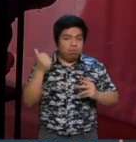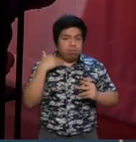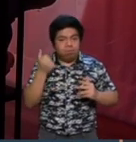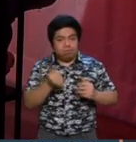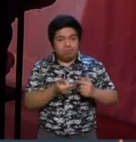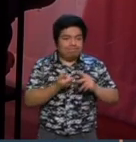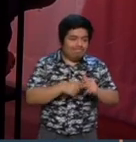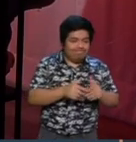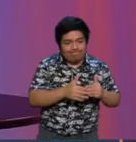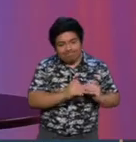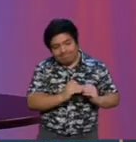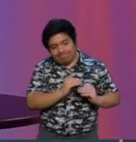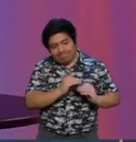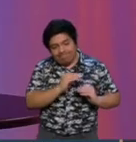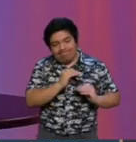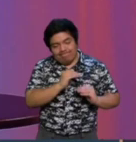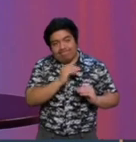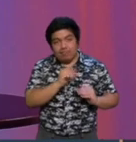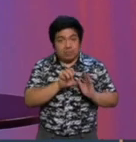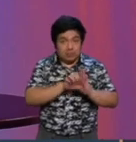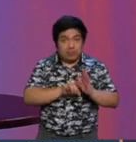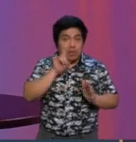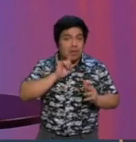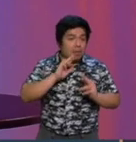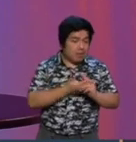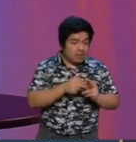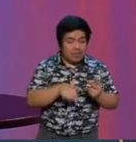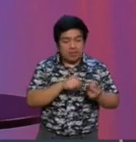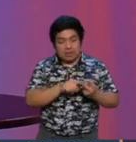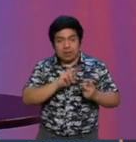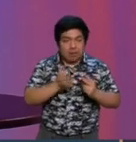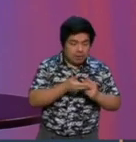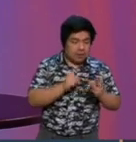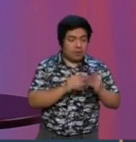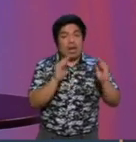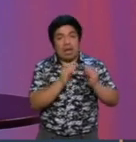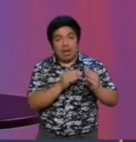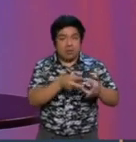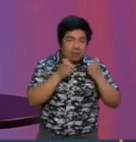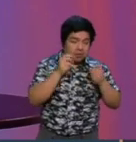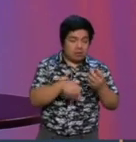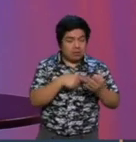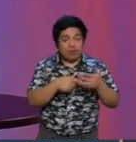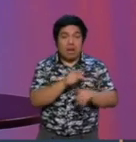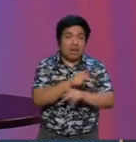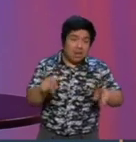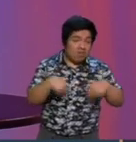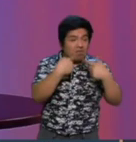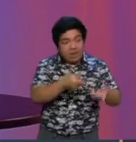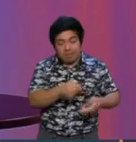delitos ha incrementado, ha subido: feminicidios, homicidios, robo a casa habitación en espacio público, en el espacio